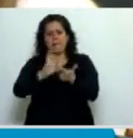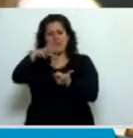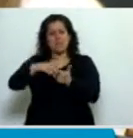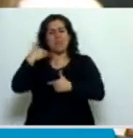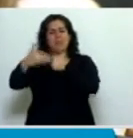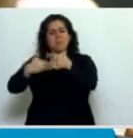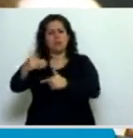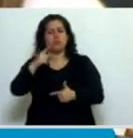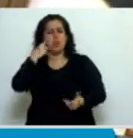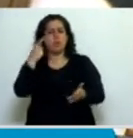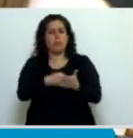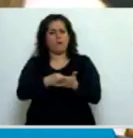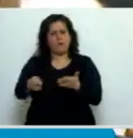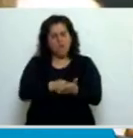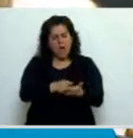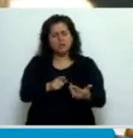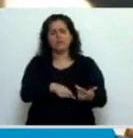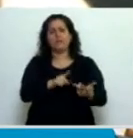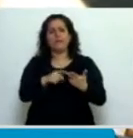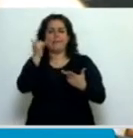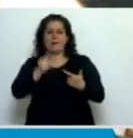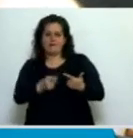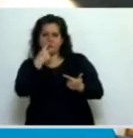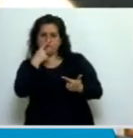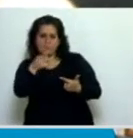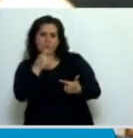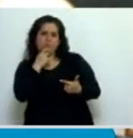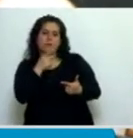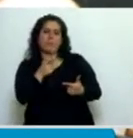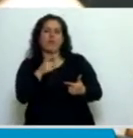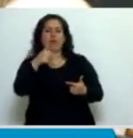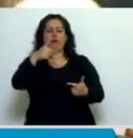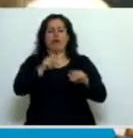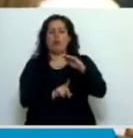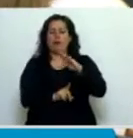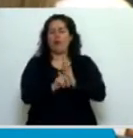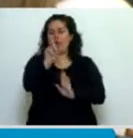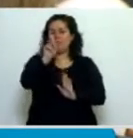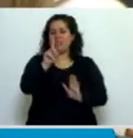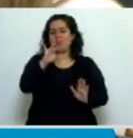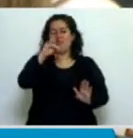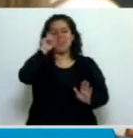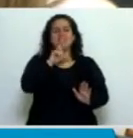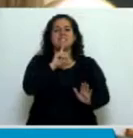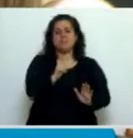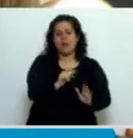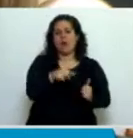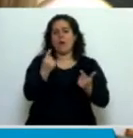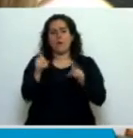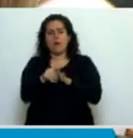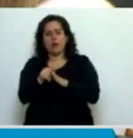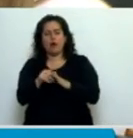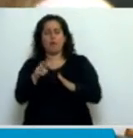desarrollo inmobiliario con intereses en lugares como Nordelta, por ejemplo, Banco Patagonia, Banco